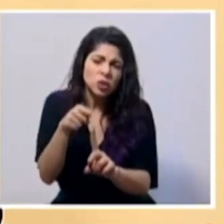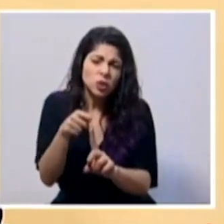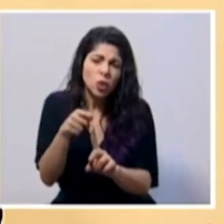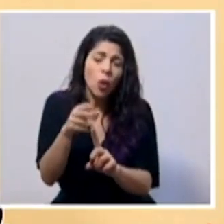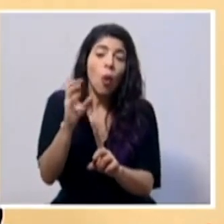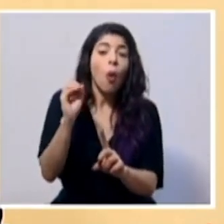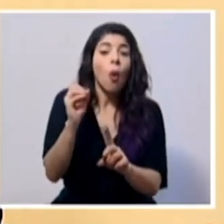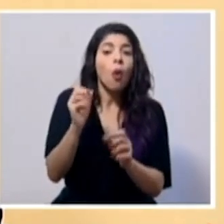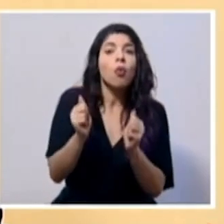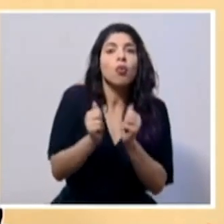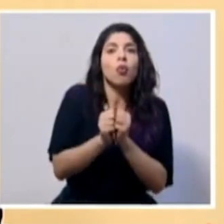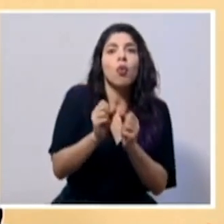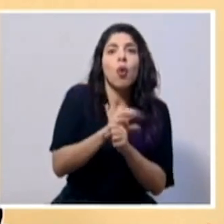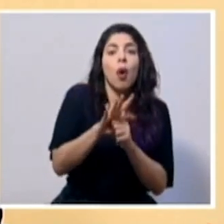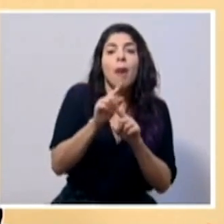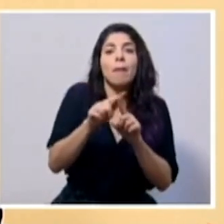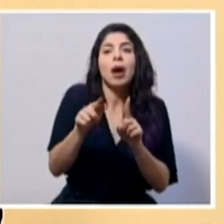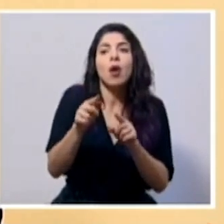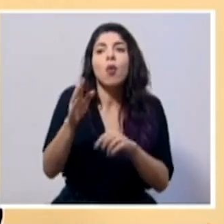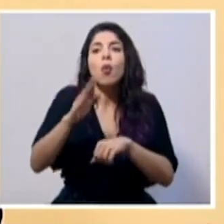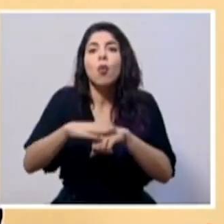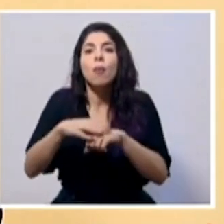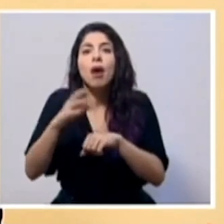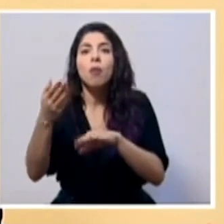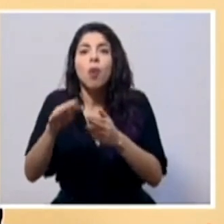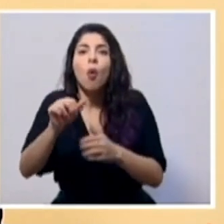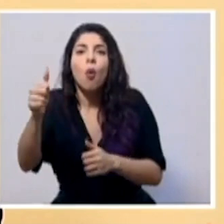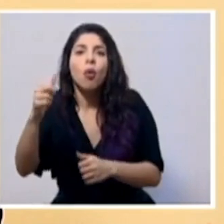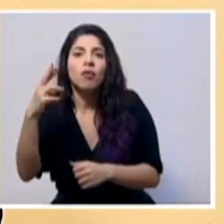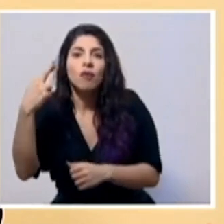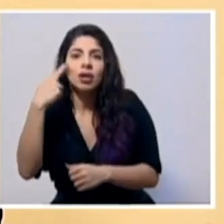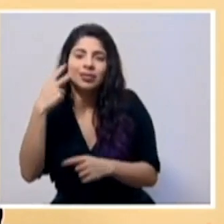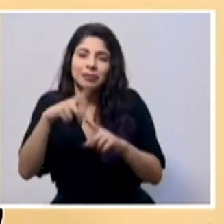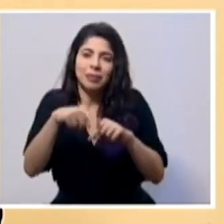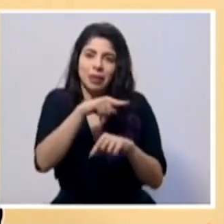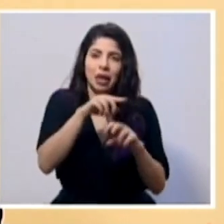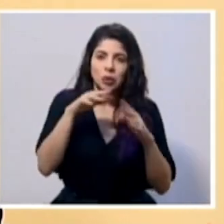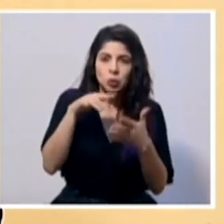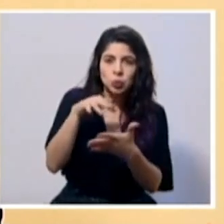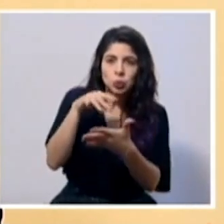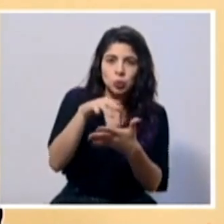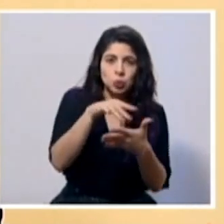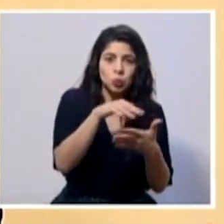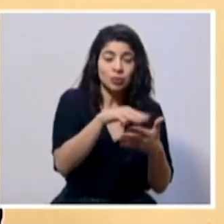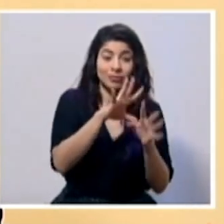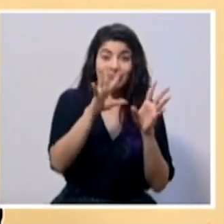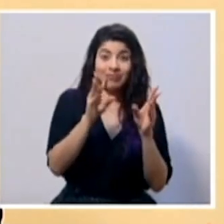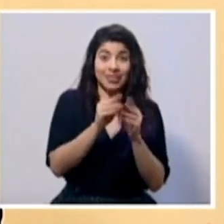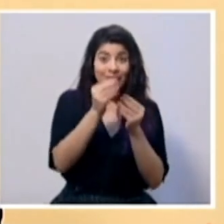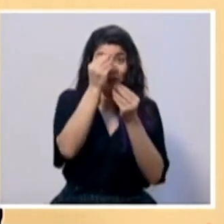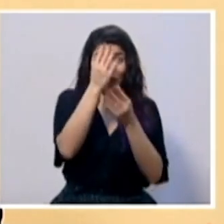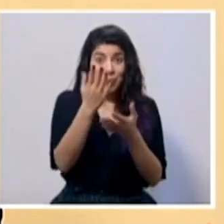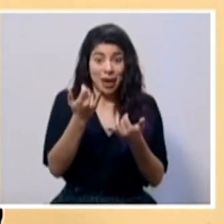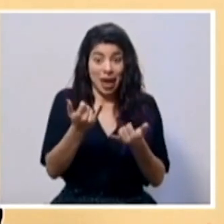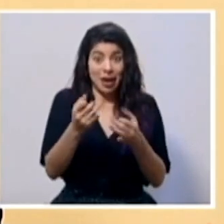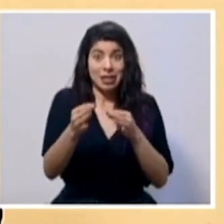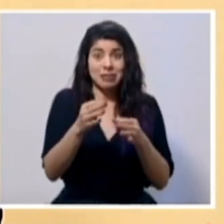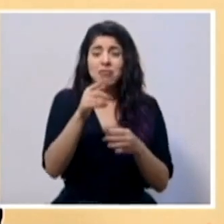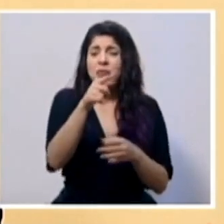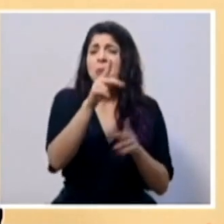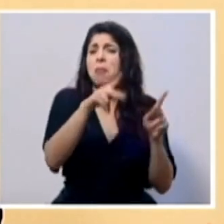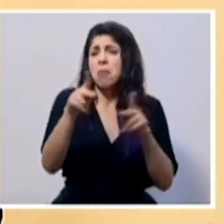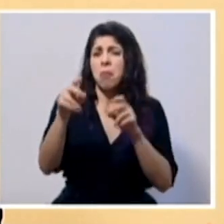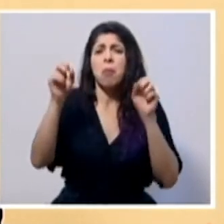con, porque también es parte del trabajo. Toda esa información que yo le comento, don Edgar, está al acceso